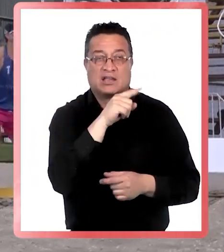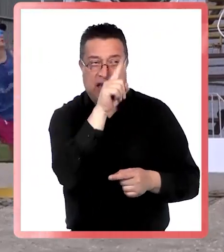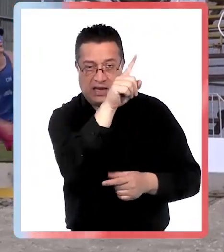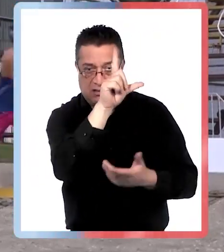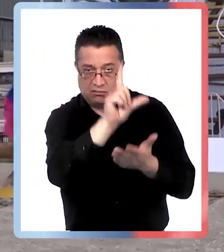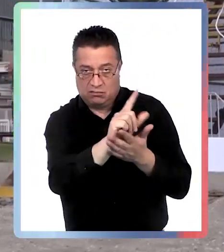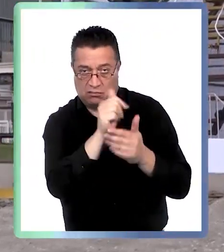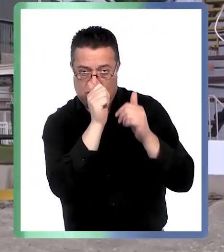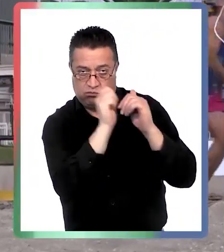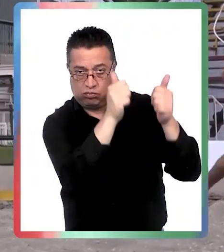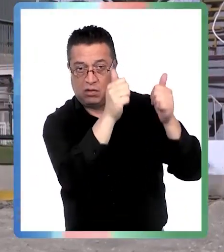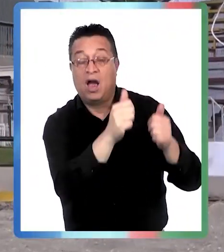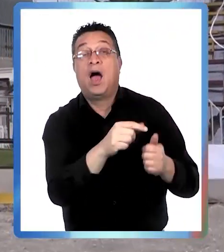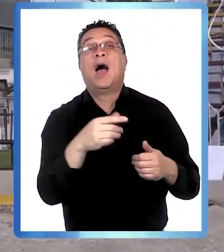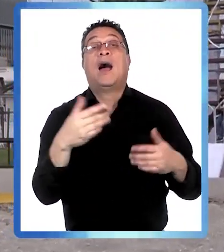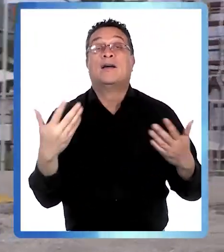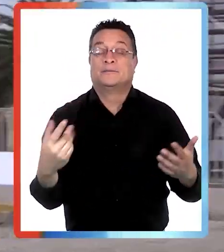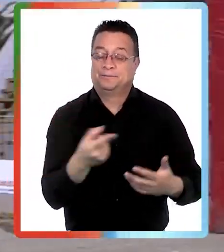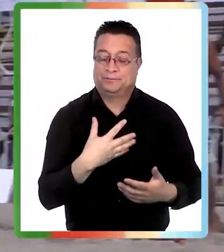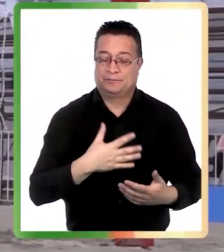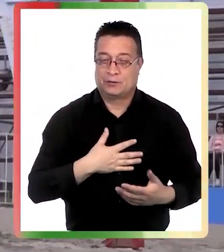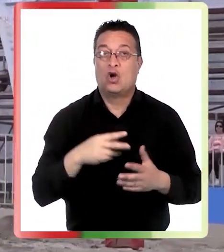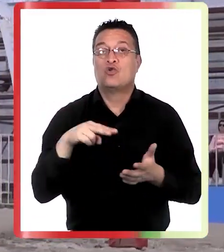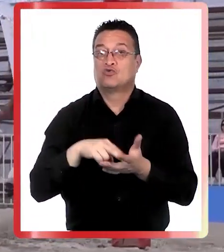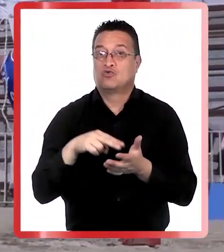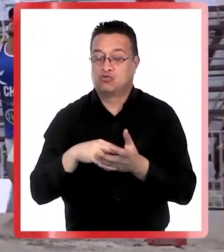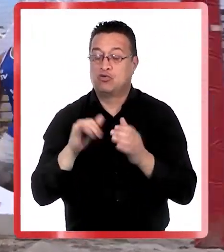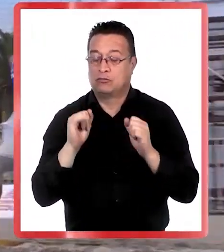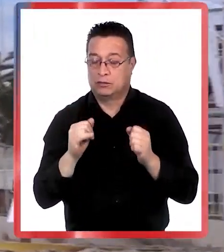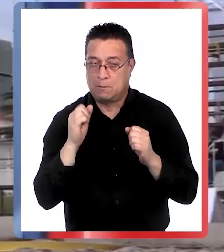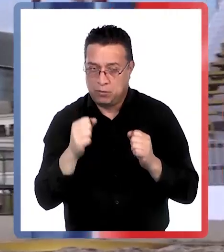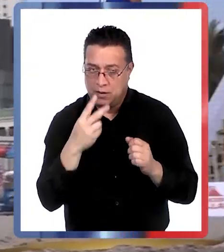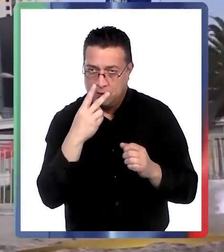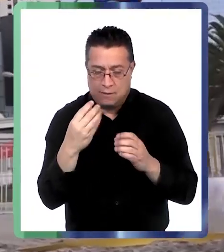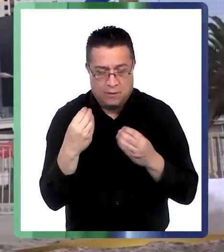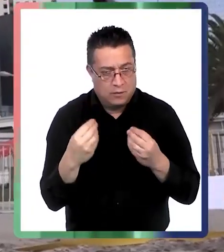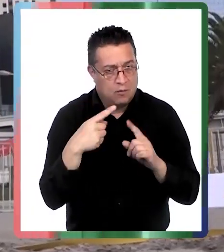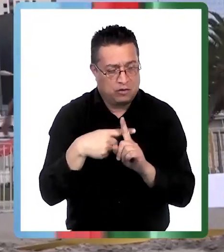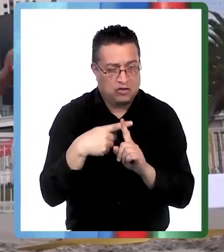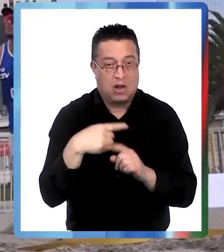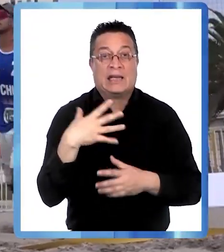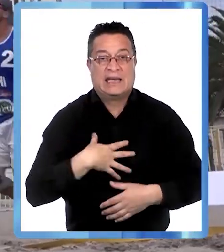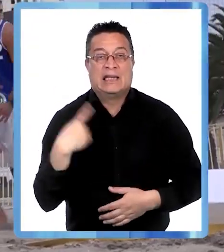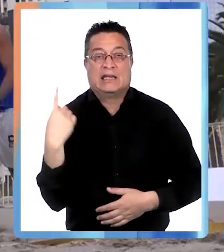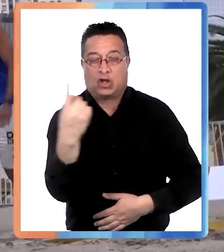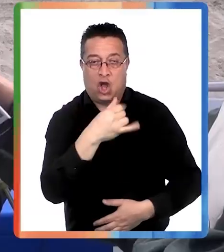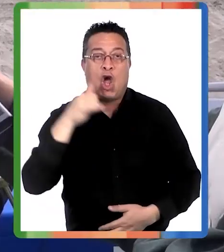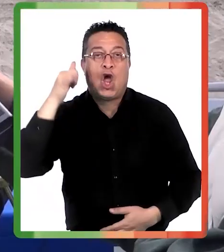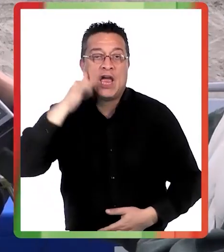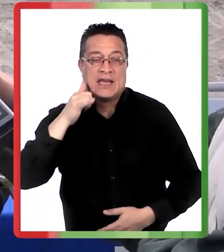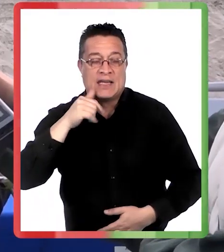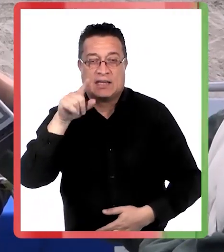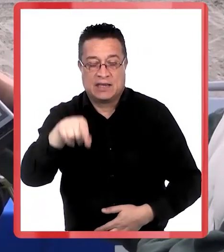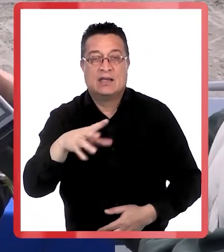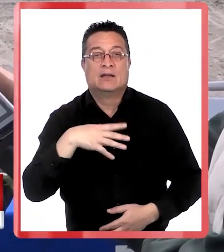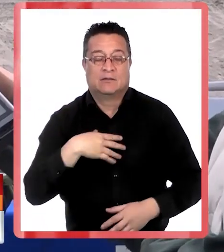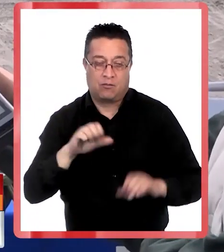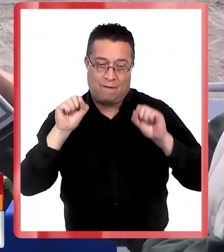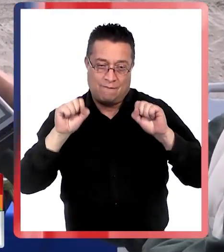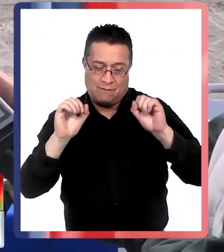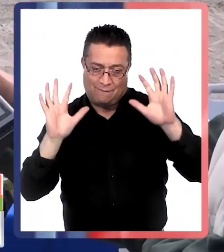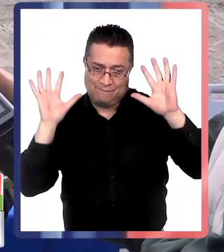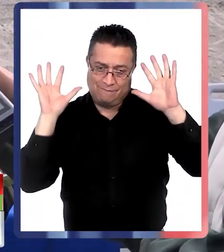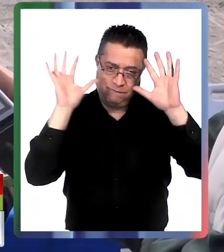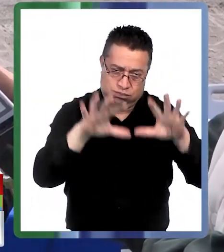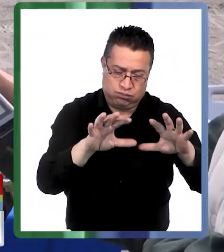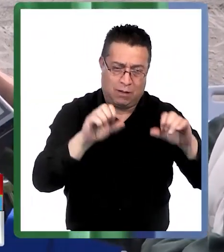Brasil por lo tanto nuestras expectativas son mayores pero particularmente queremos que los iquiqueños sean el número tres para que vengan a